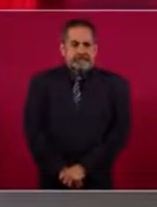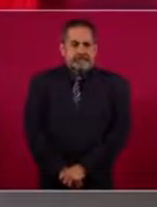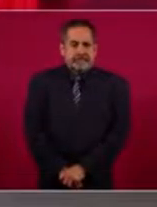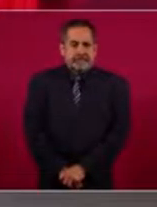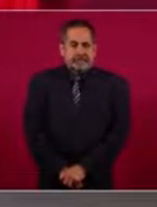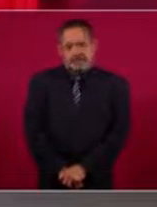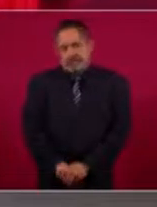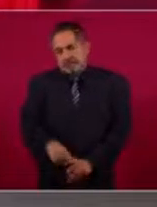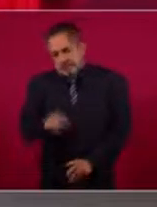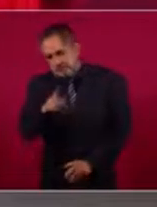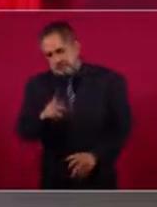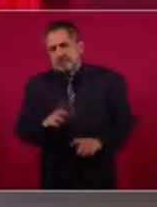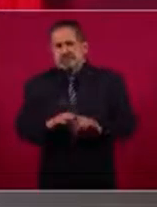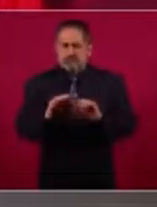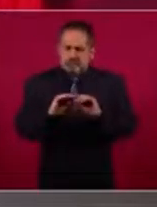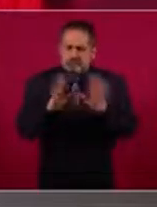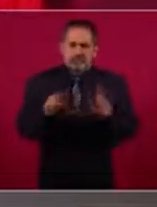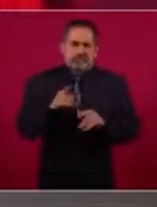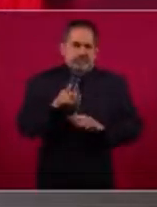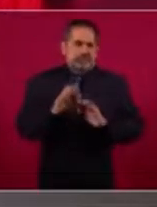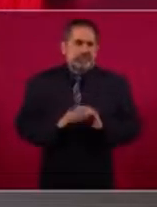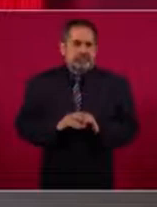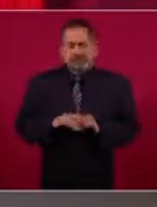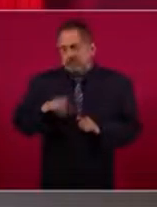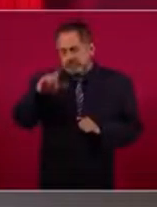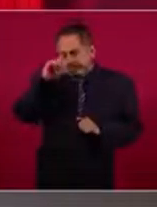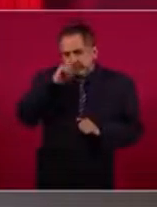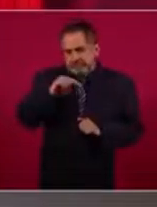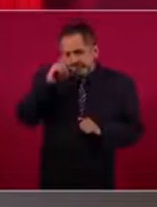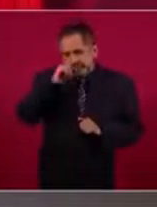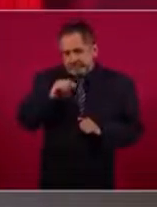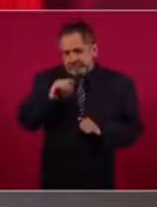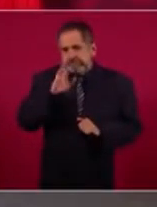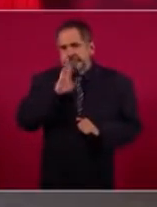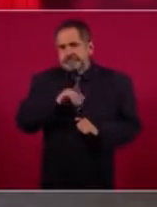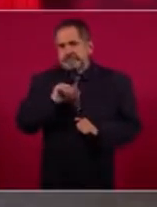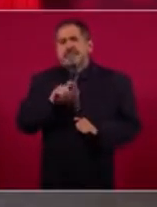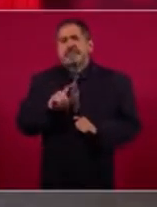Ah, claro, lo que está fallando